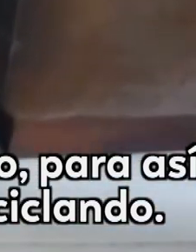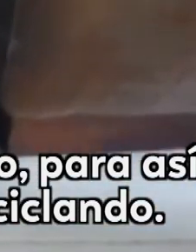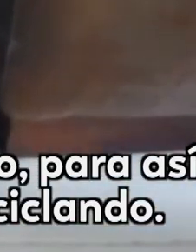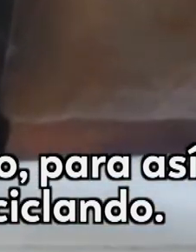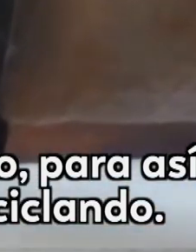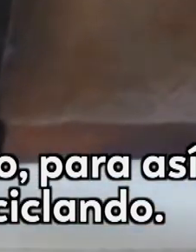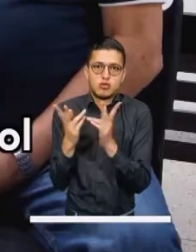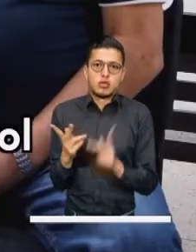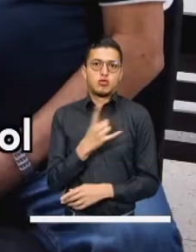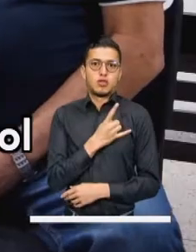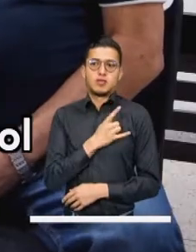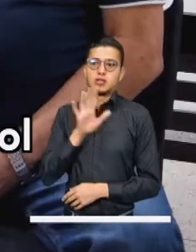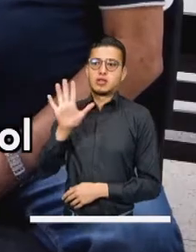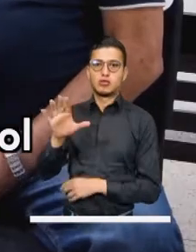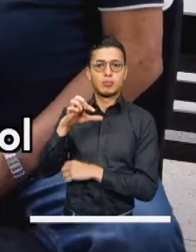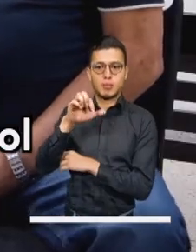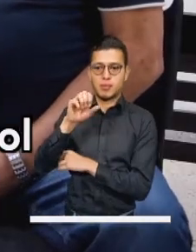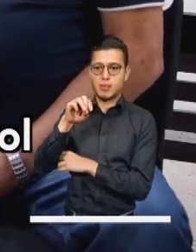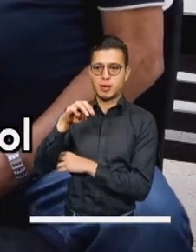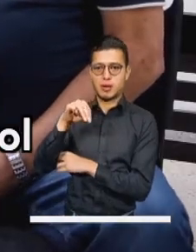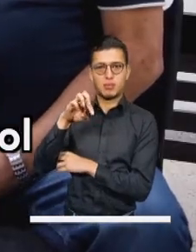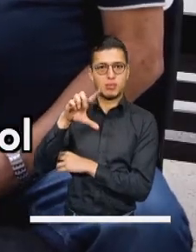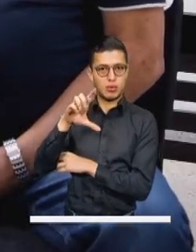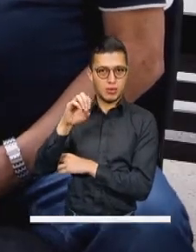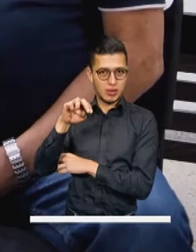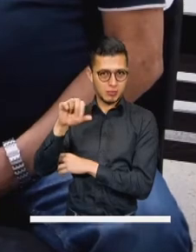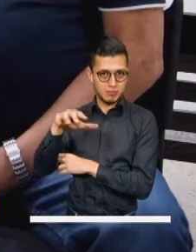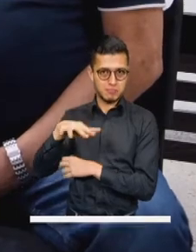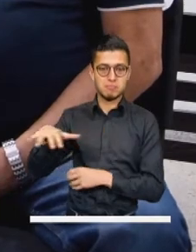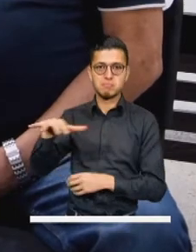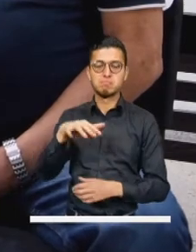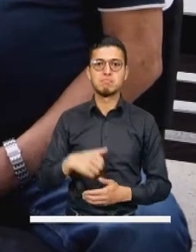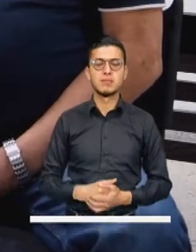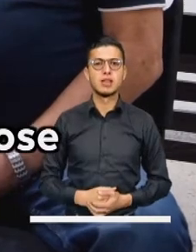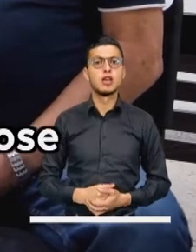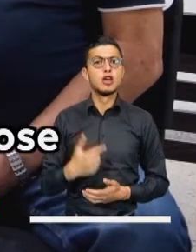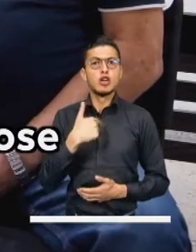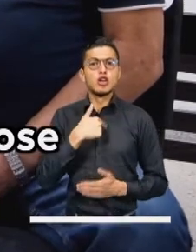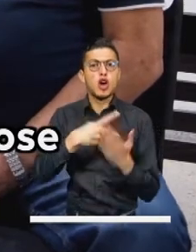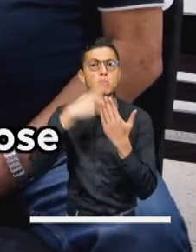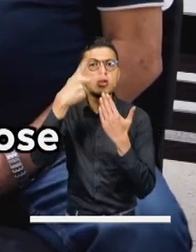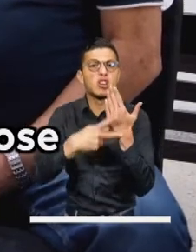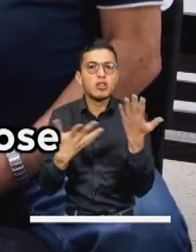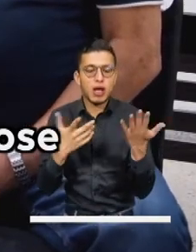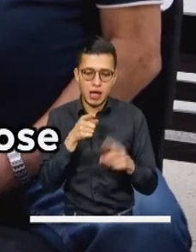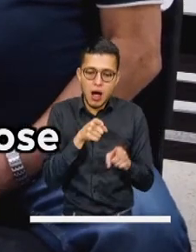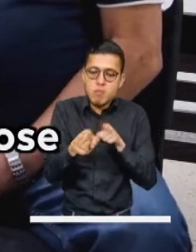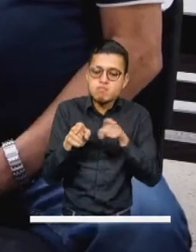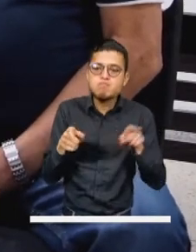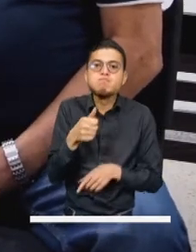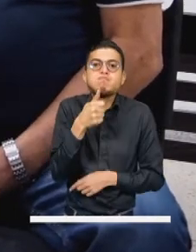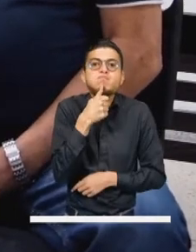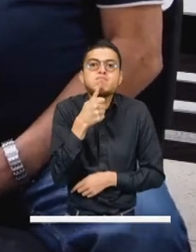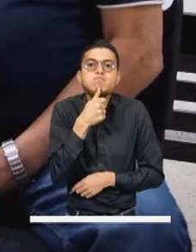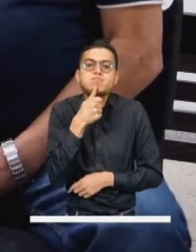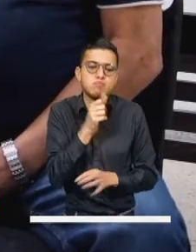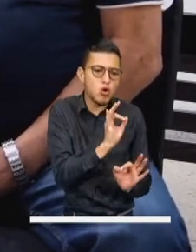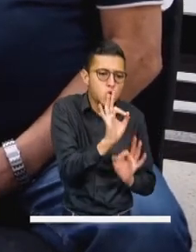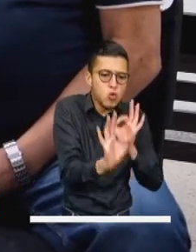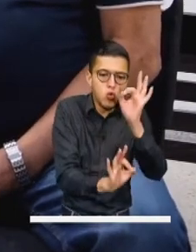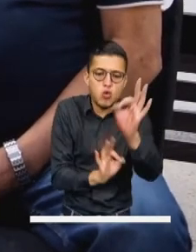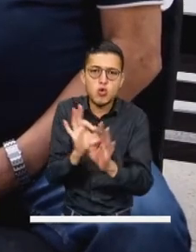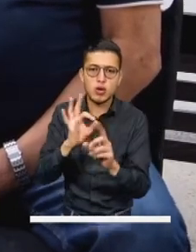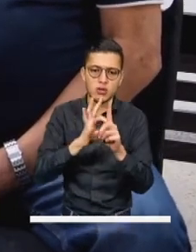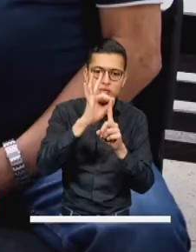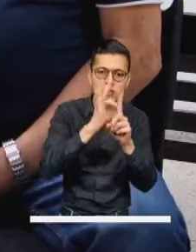siguieran reciclando. El proyecto es un sistema de control que consiste en el tratamiento y cuidado de las plantas, asegurándose que su temperatura y